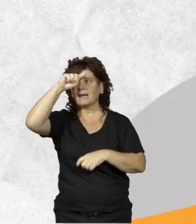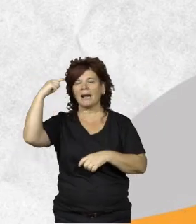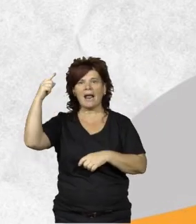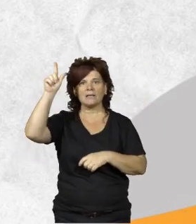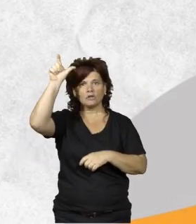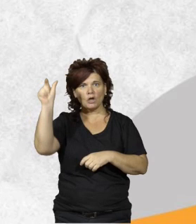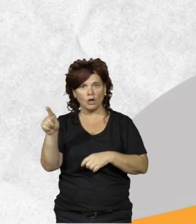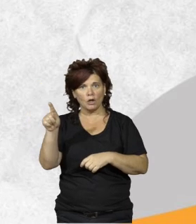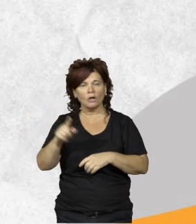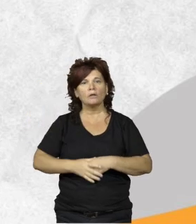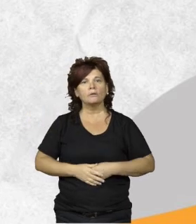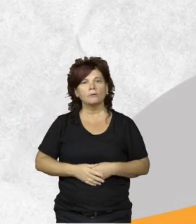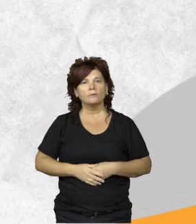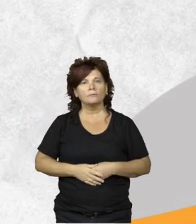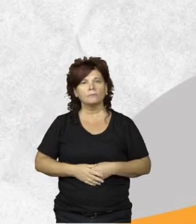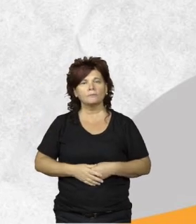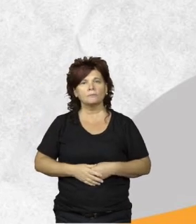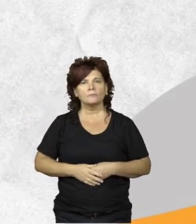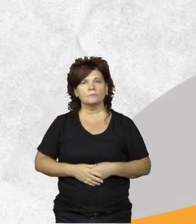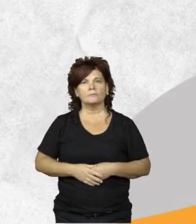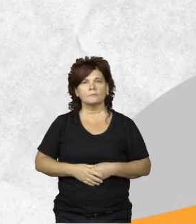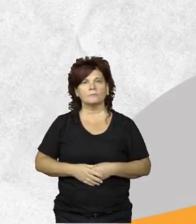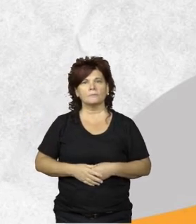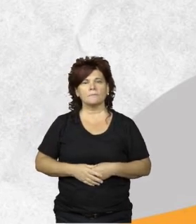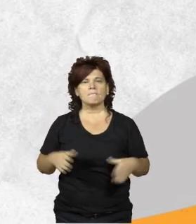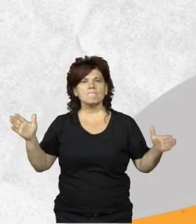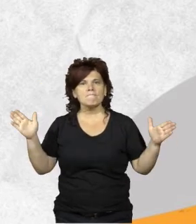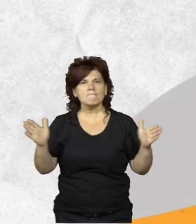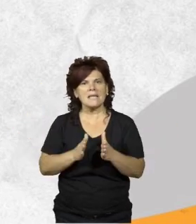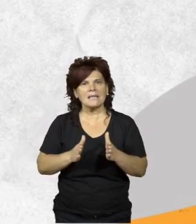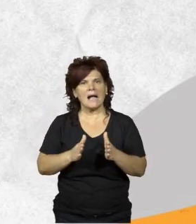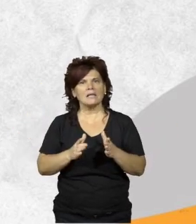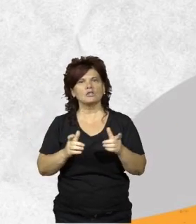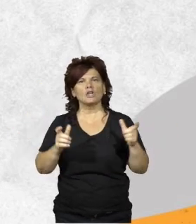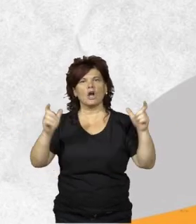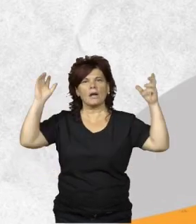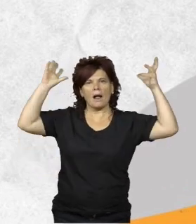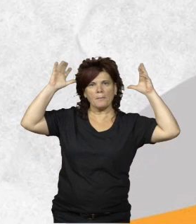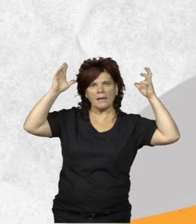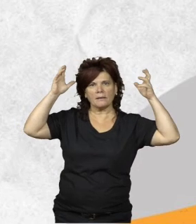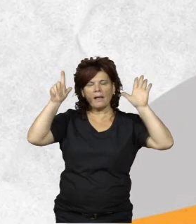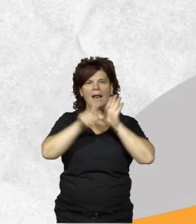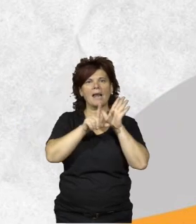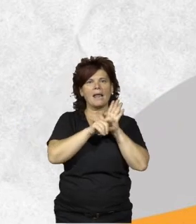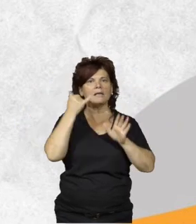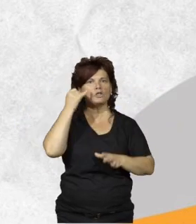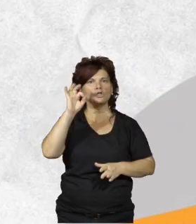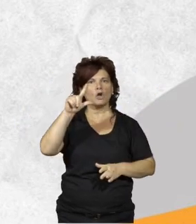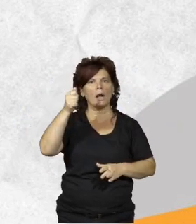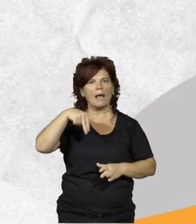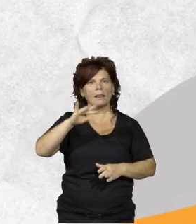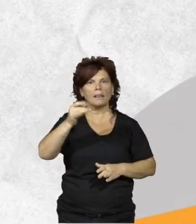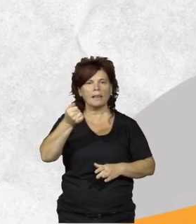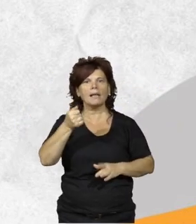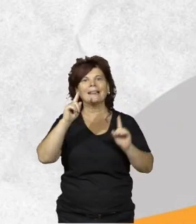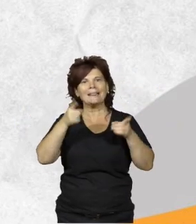justamente para la reducción, adaptación y mitigación al cambio climático. La ley Yolanda también se está aplicando en la ciudad de